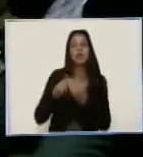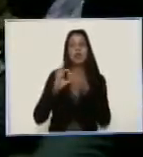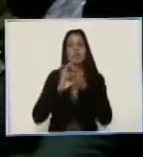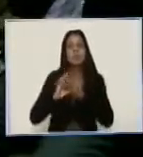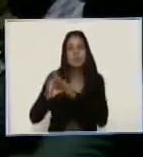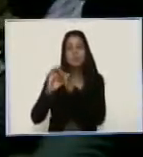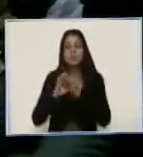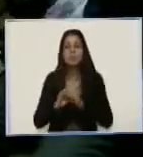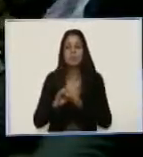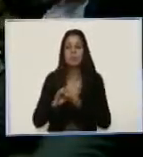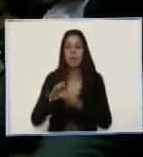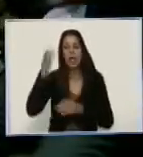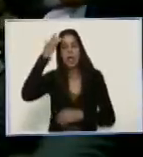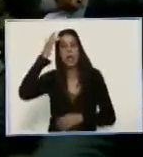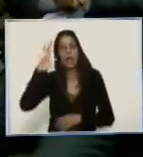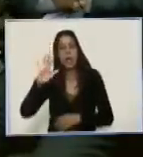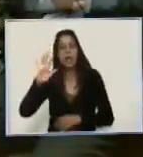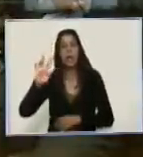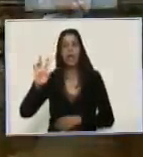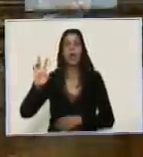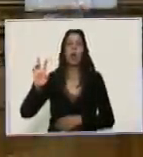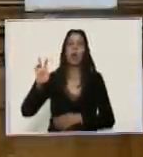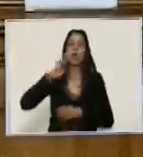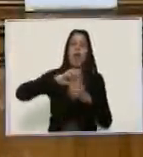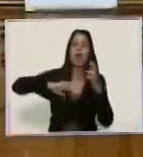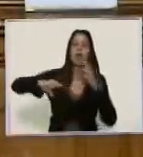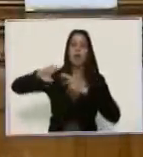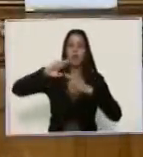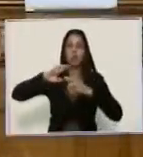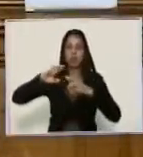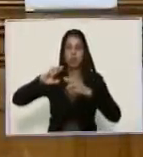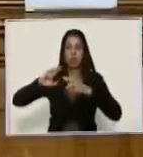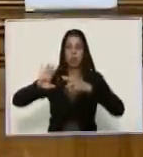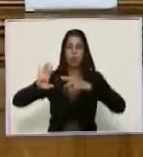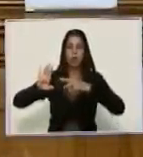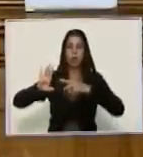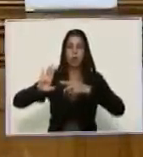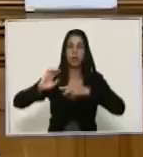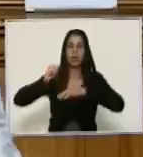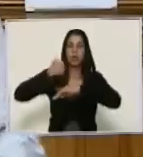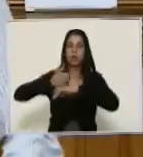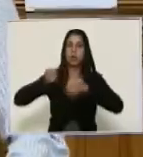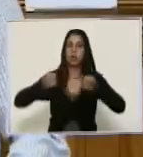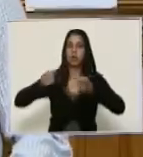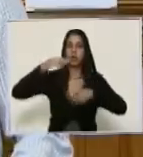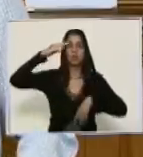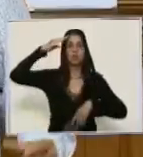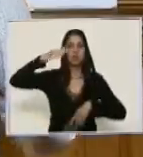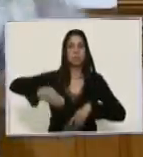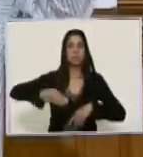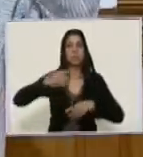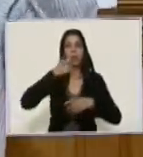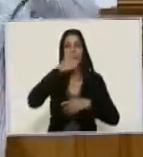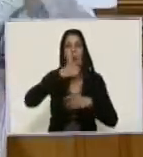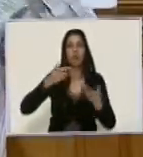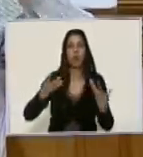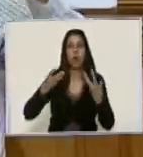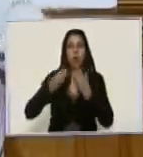el mando de la revolución, el mando cívico-militar,